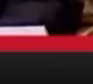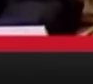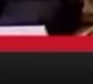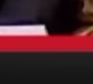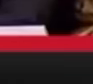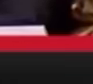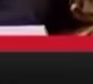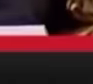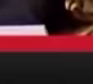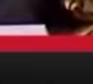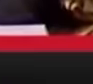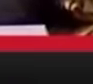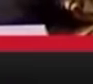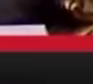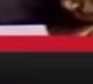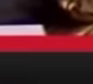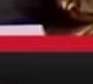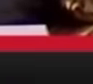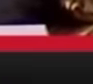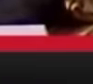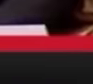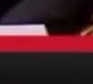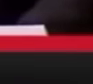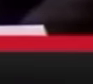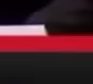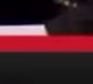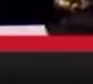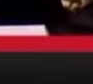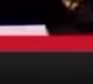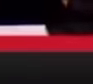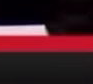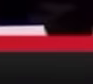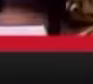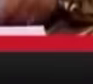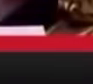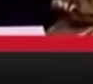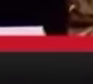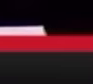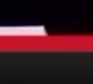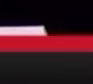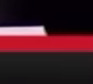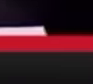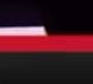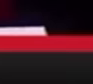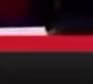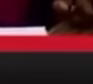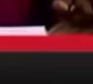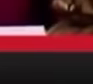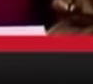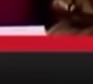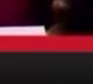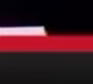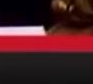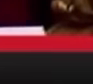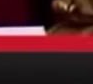río Rímac. O sea, lo que se muestra acá es que hubo una conversación previa con los concesionarios de Línea Amarilla y ella